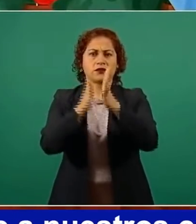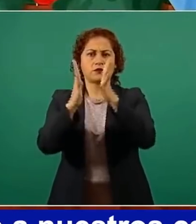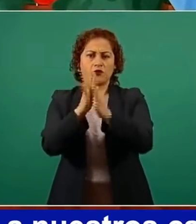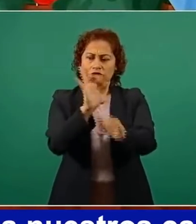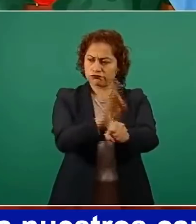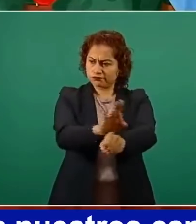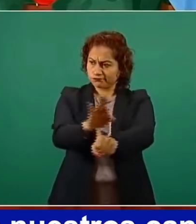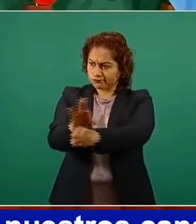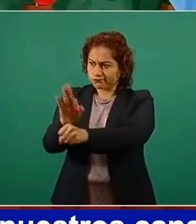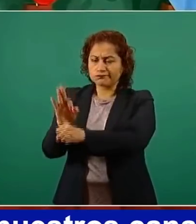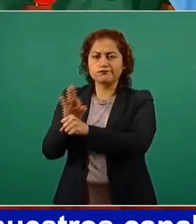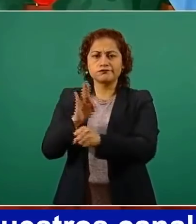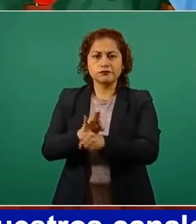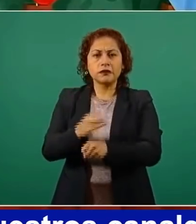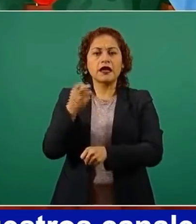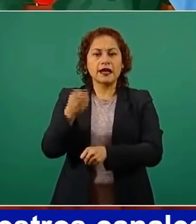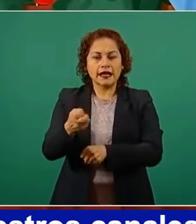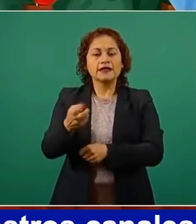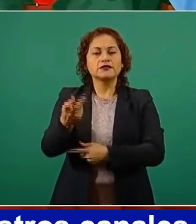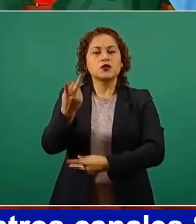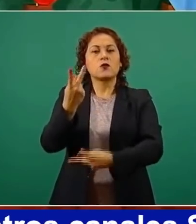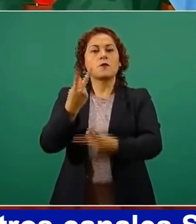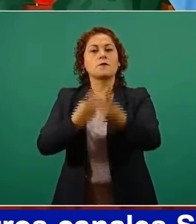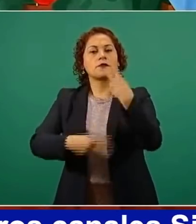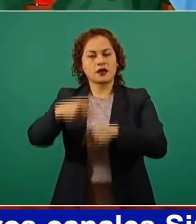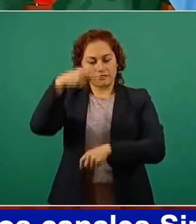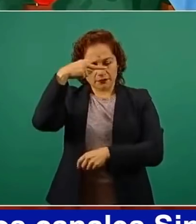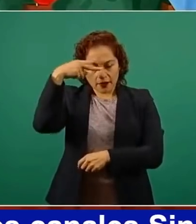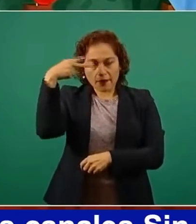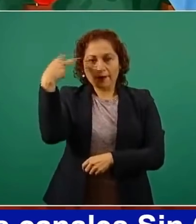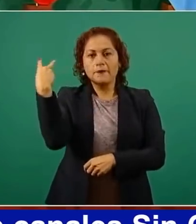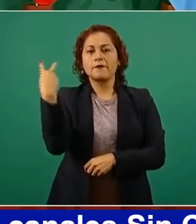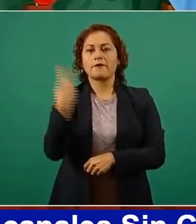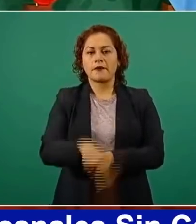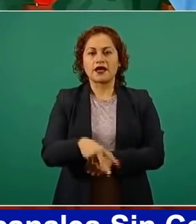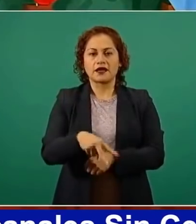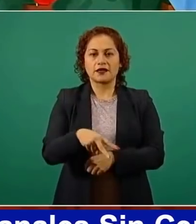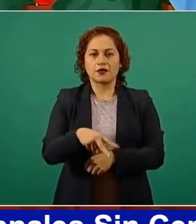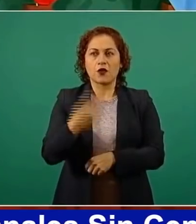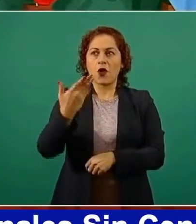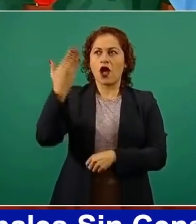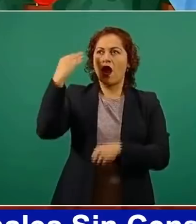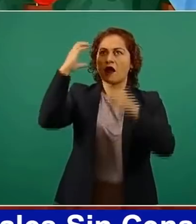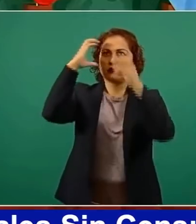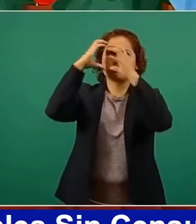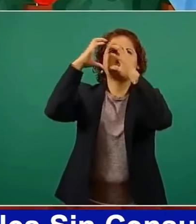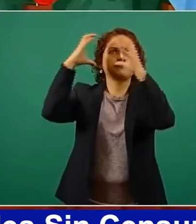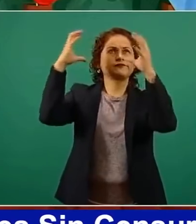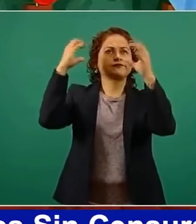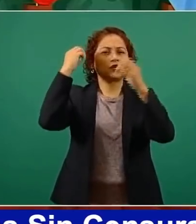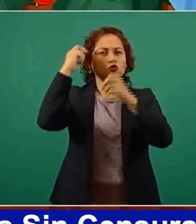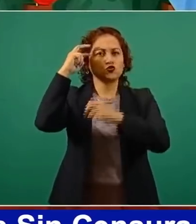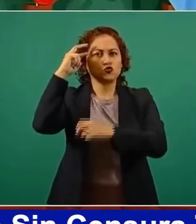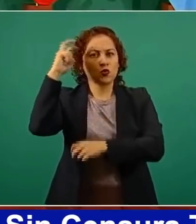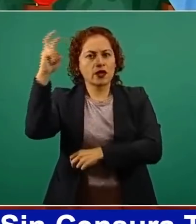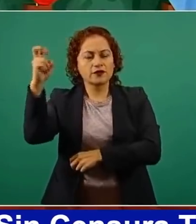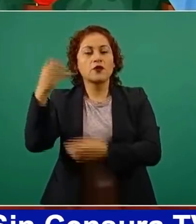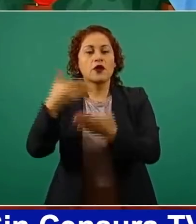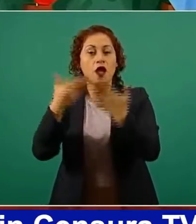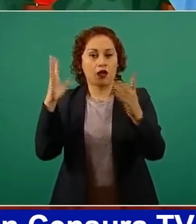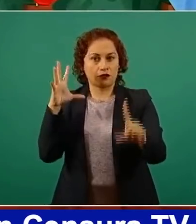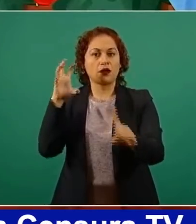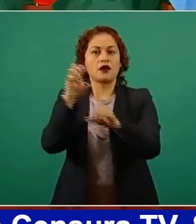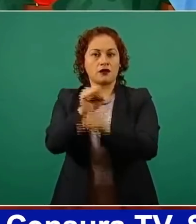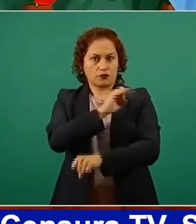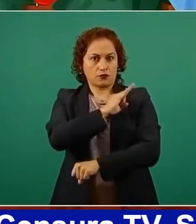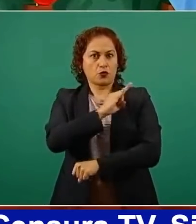en México la ansiada democracia de manera perdurable, y ello elevará a